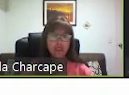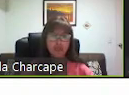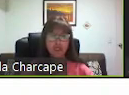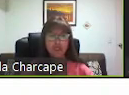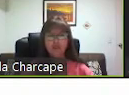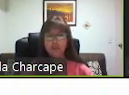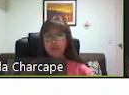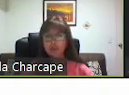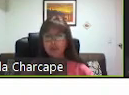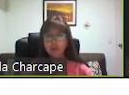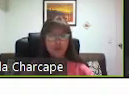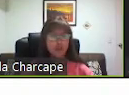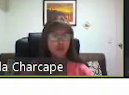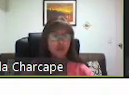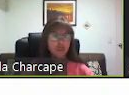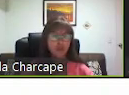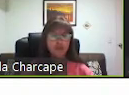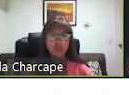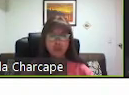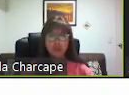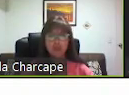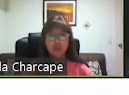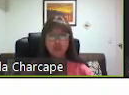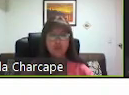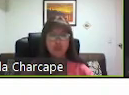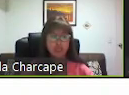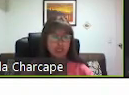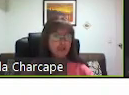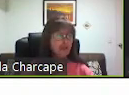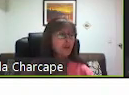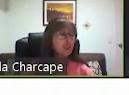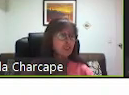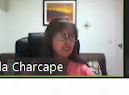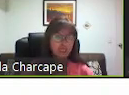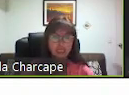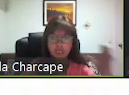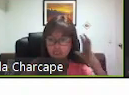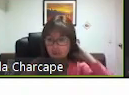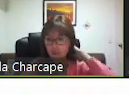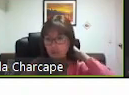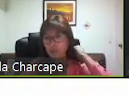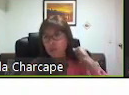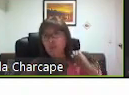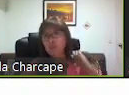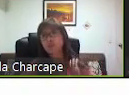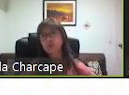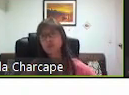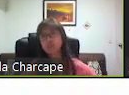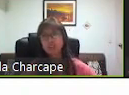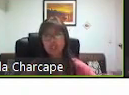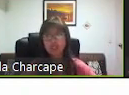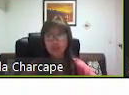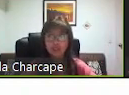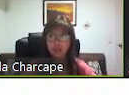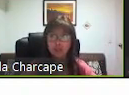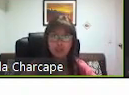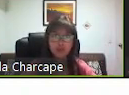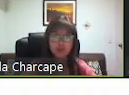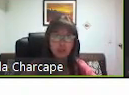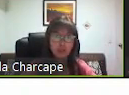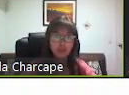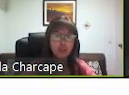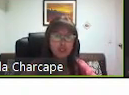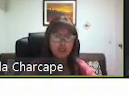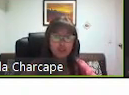manera reservada conversan con la autoridad competente, con el comisario, si es que si hay un puesto por ahí cercano de repente